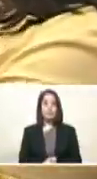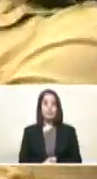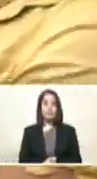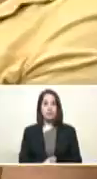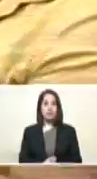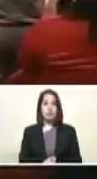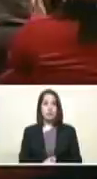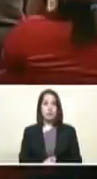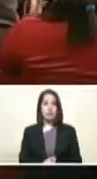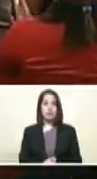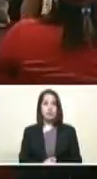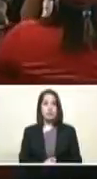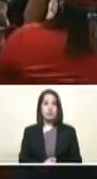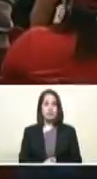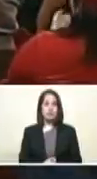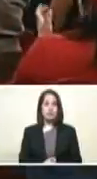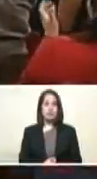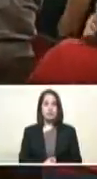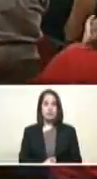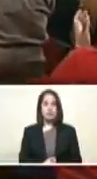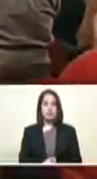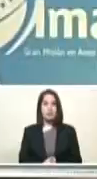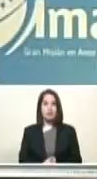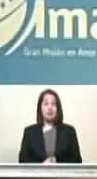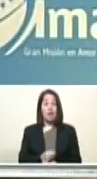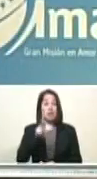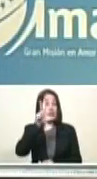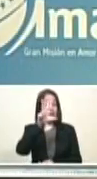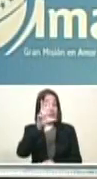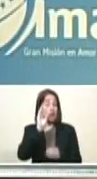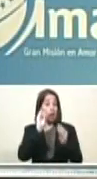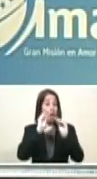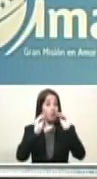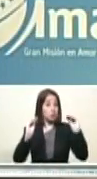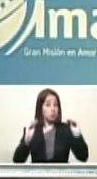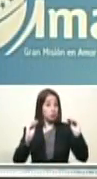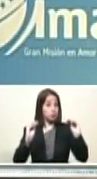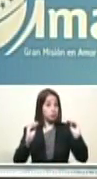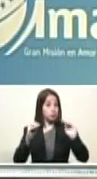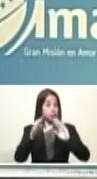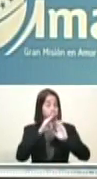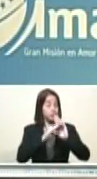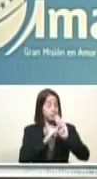Por ejemplo, tercer anuncio.